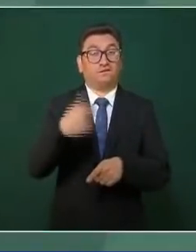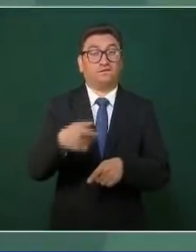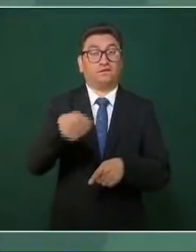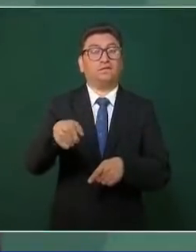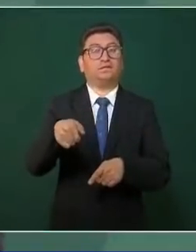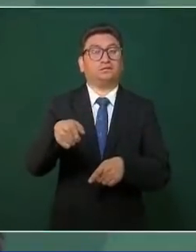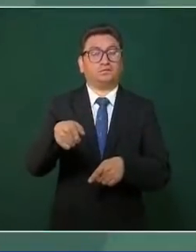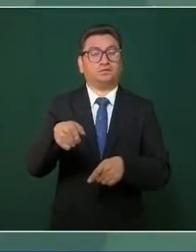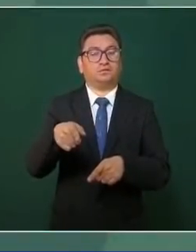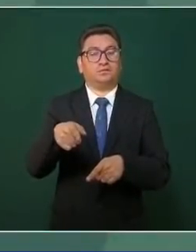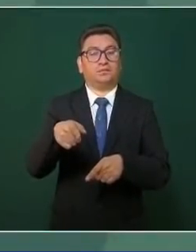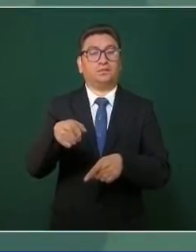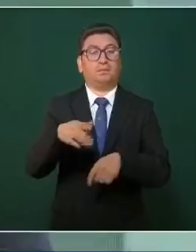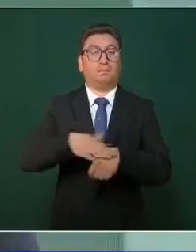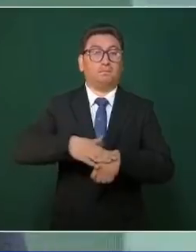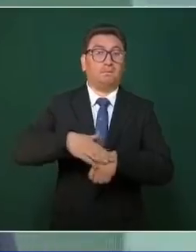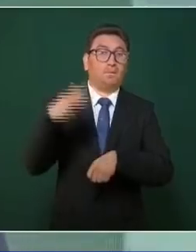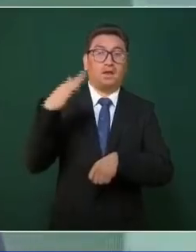más